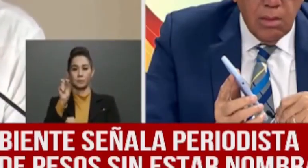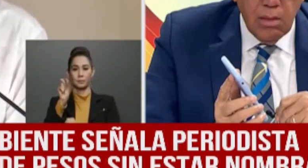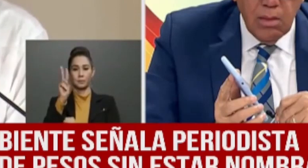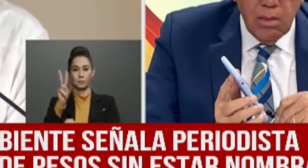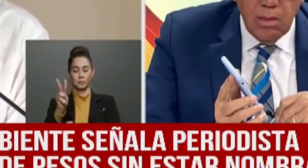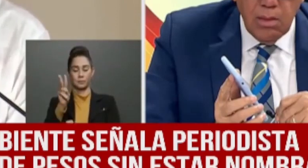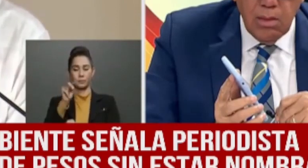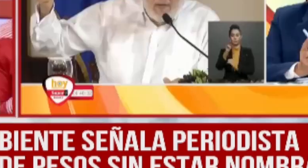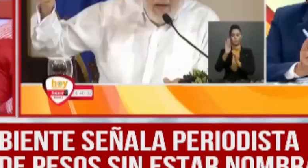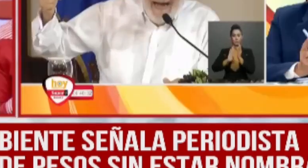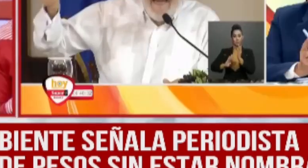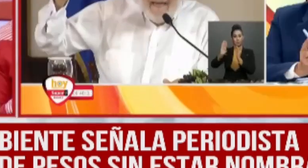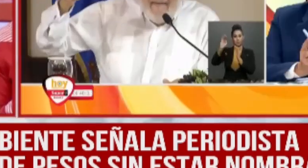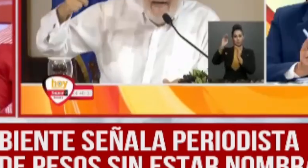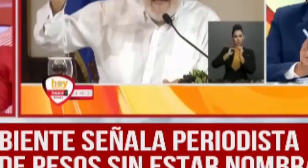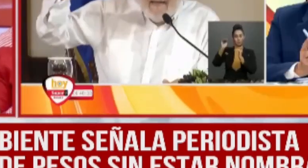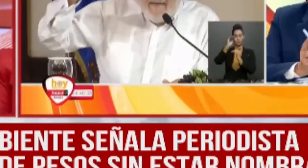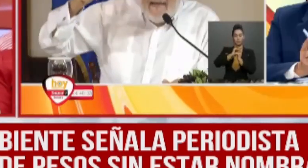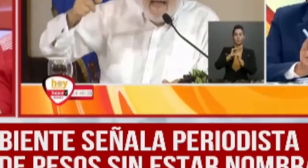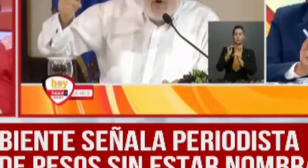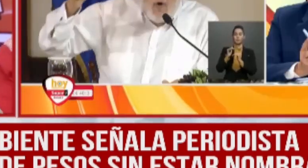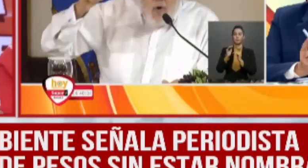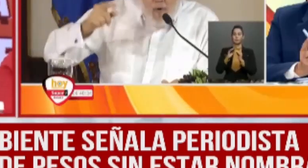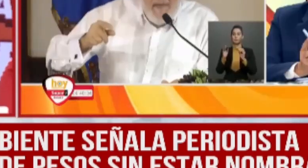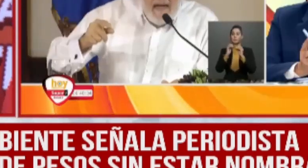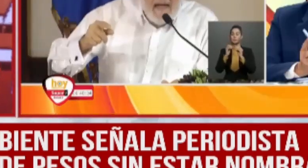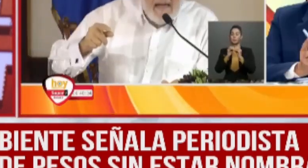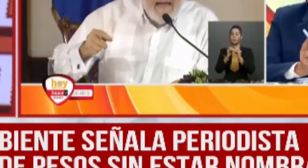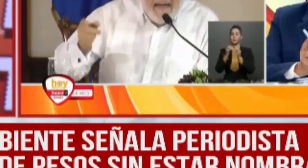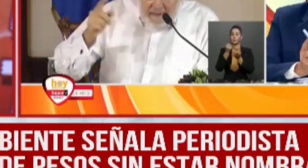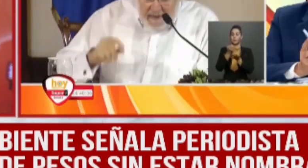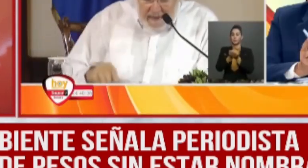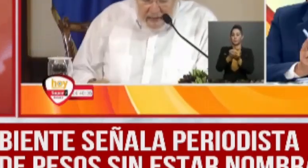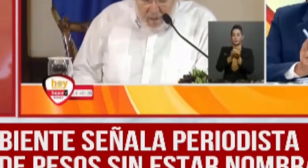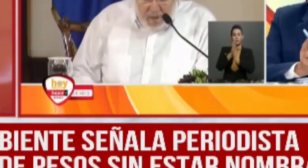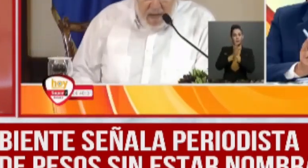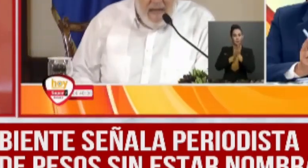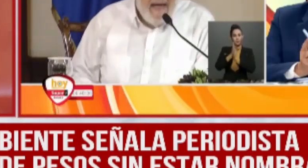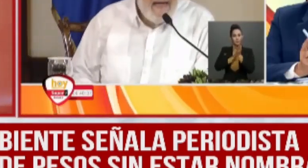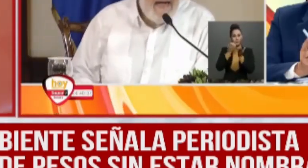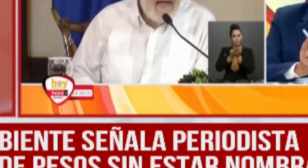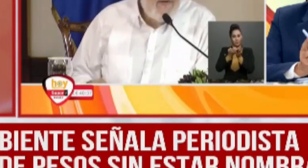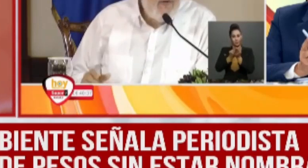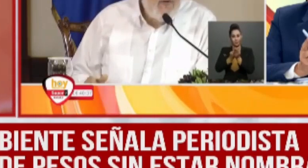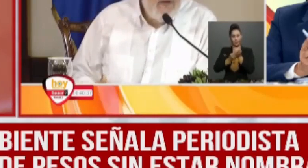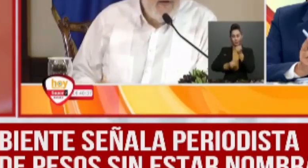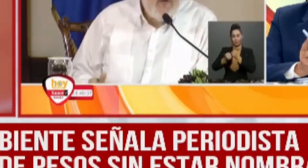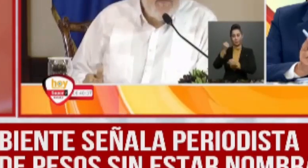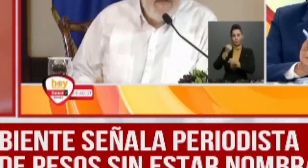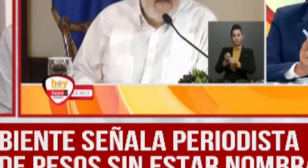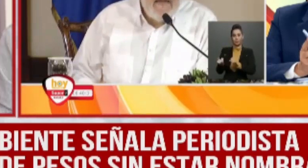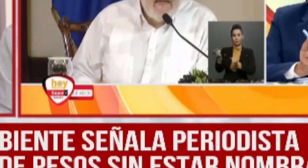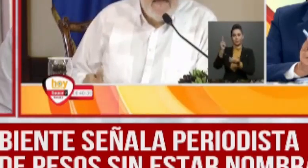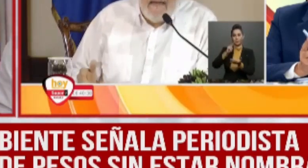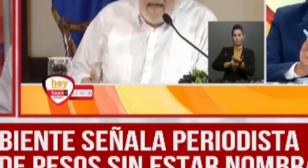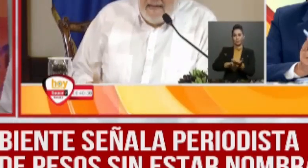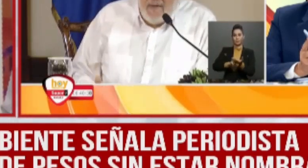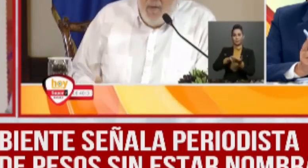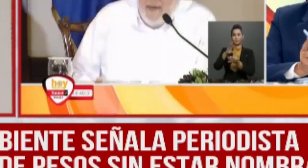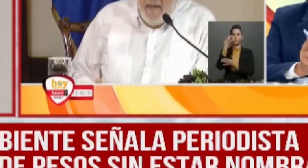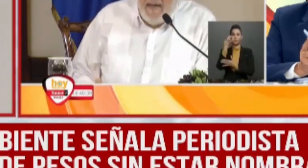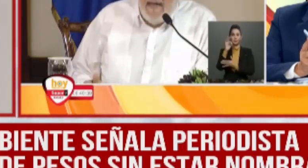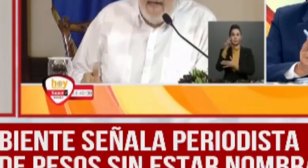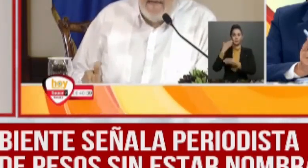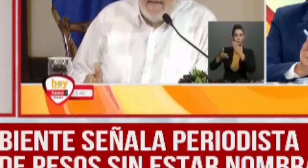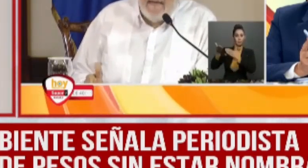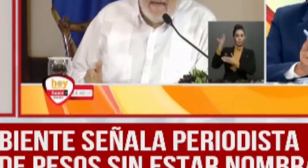cobraba en una nómina de medio ambiente. Este sinvergüenza que sabe muy bien que eso es falso.